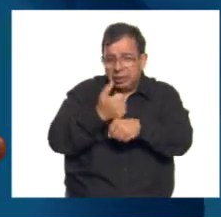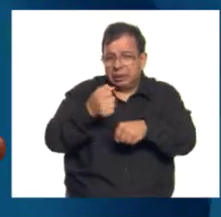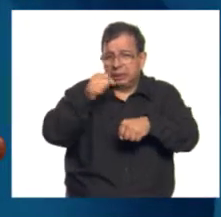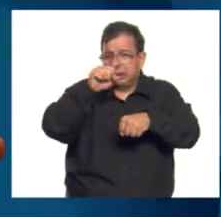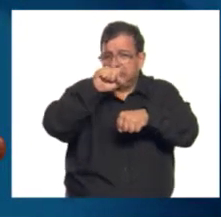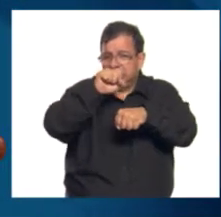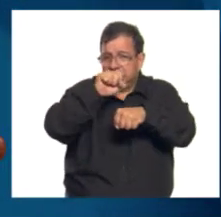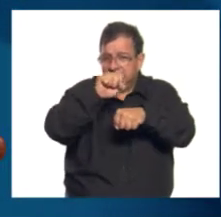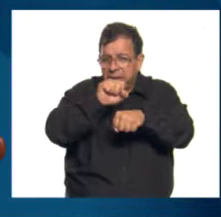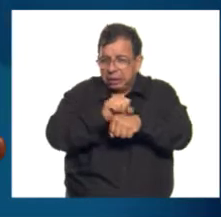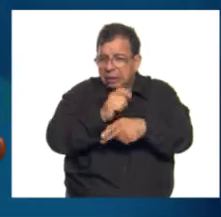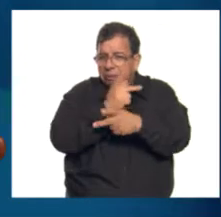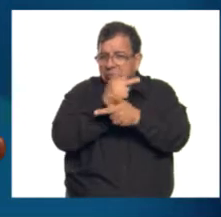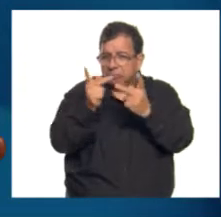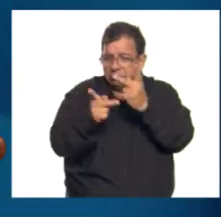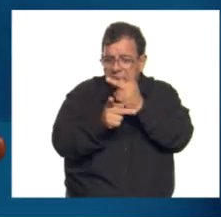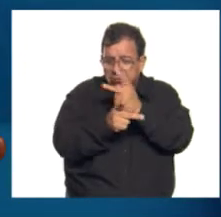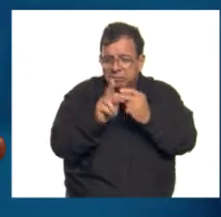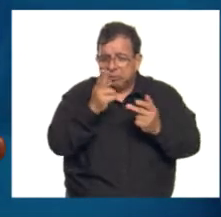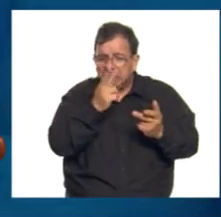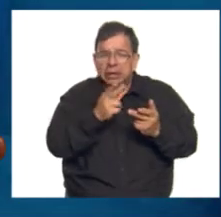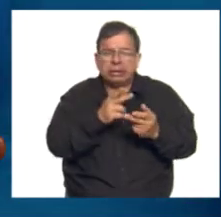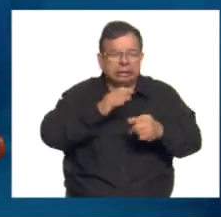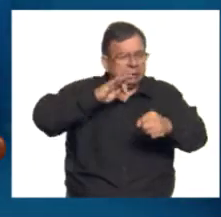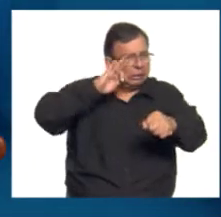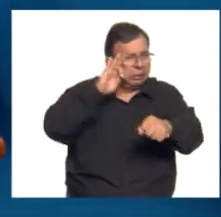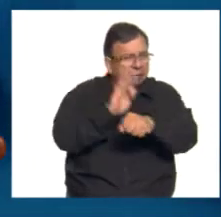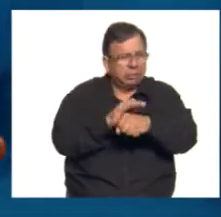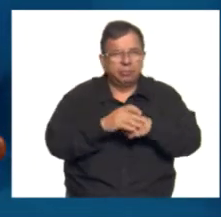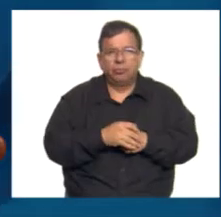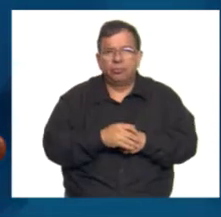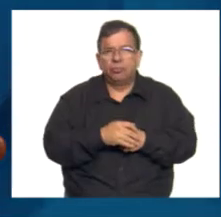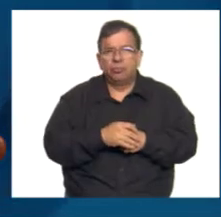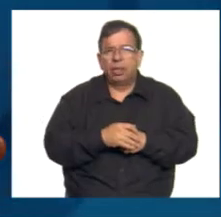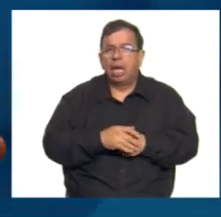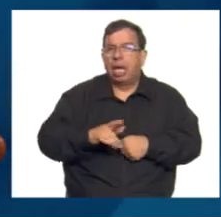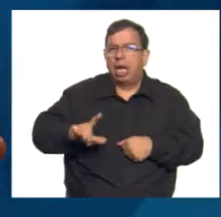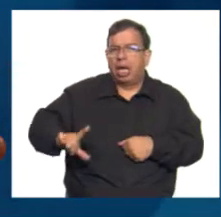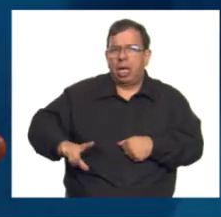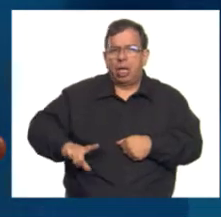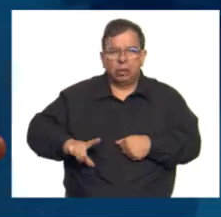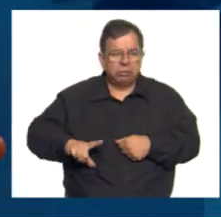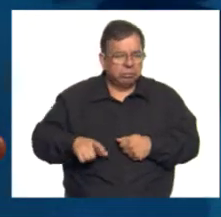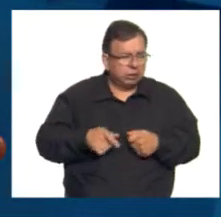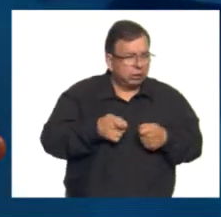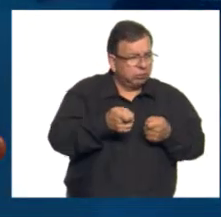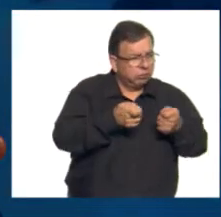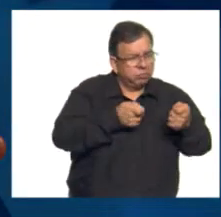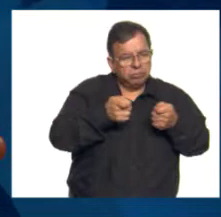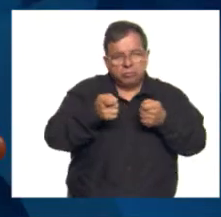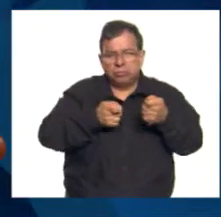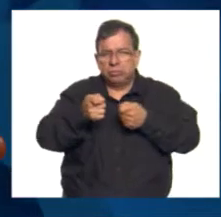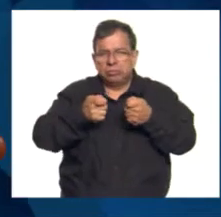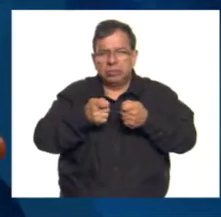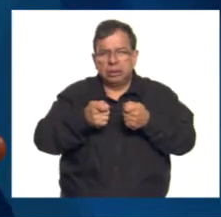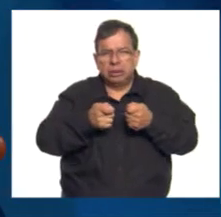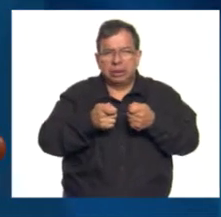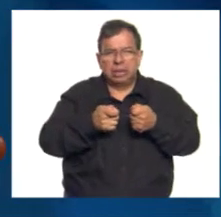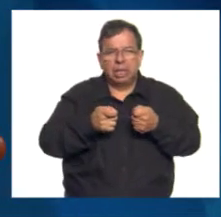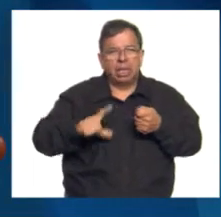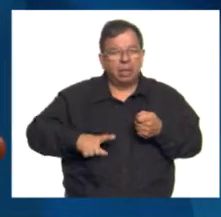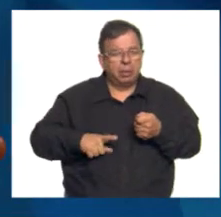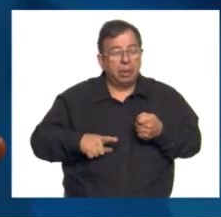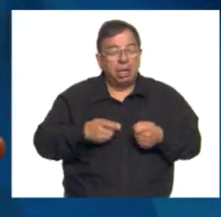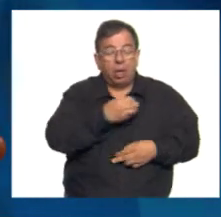secundaria, media superior y superior. Corresponde al Estado la Rectoría de la Educación, impartida por este, además